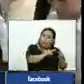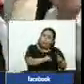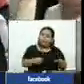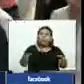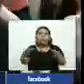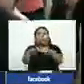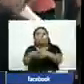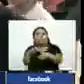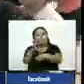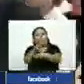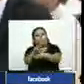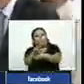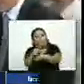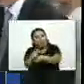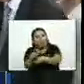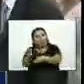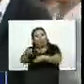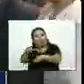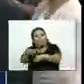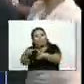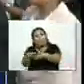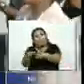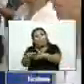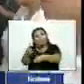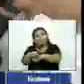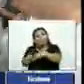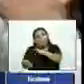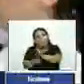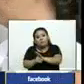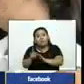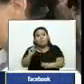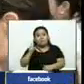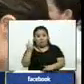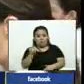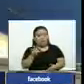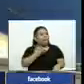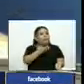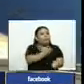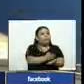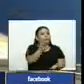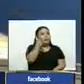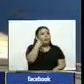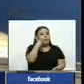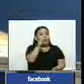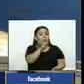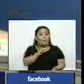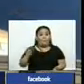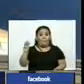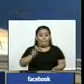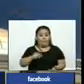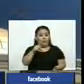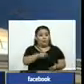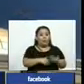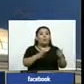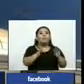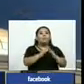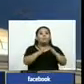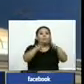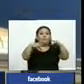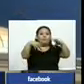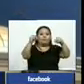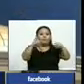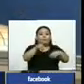cuerpo diplomático acreditados en Venezuela. La primera parada del funcionario este martes fue en el Palacio Federal